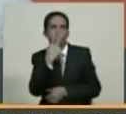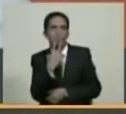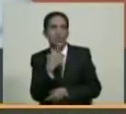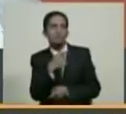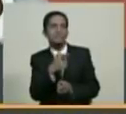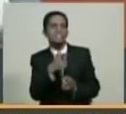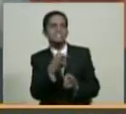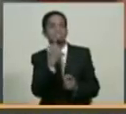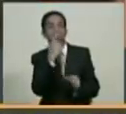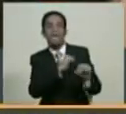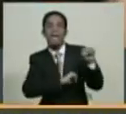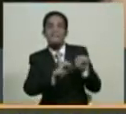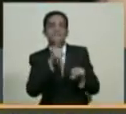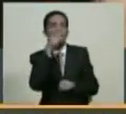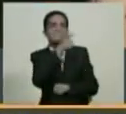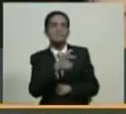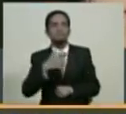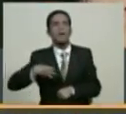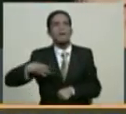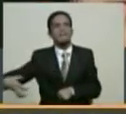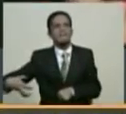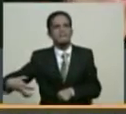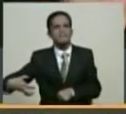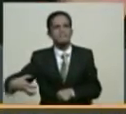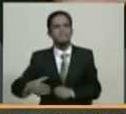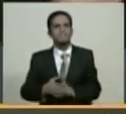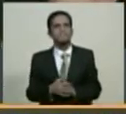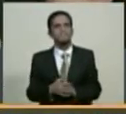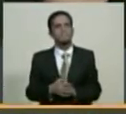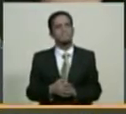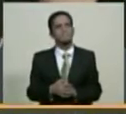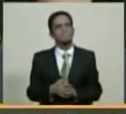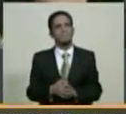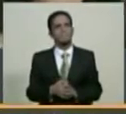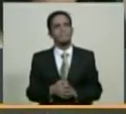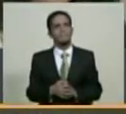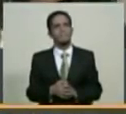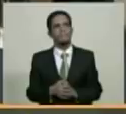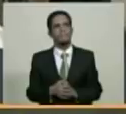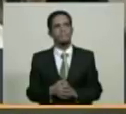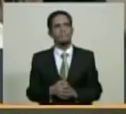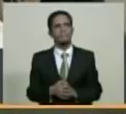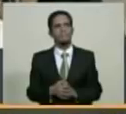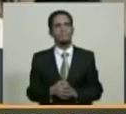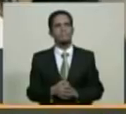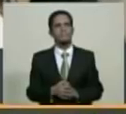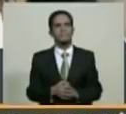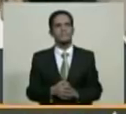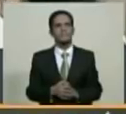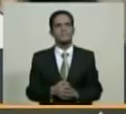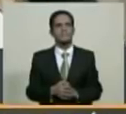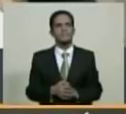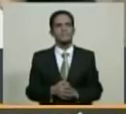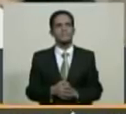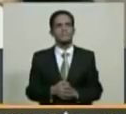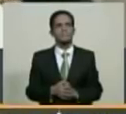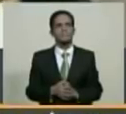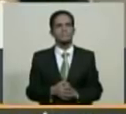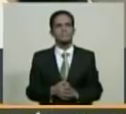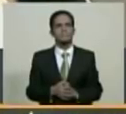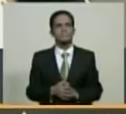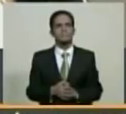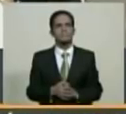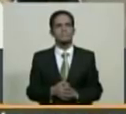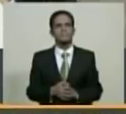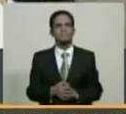grandes productores, a las grandes empresas, y que se favoreciera a los menos o los más desposeídos, al